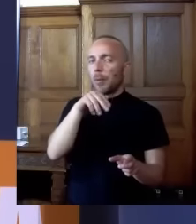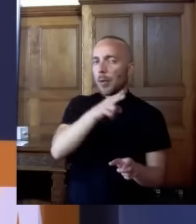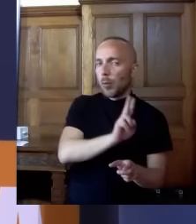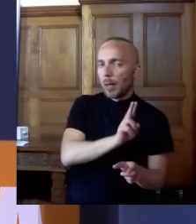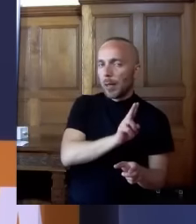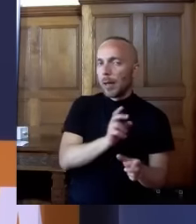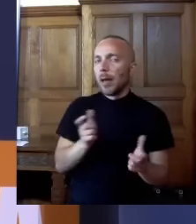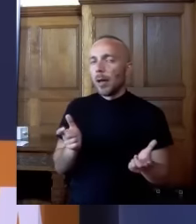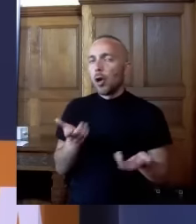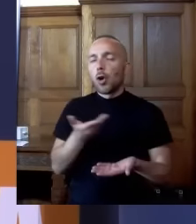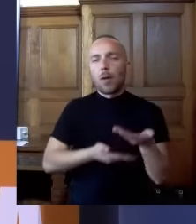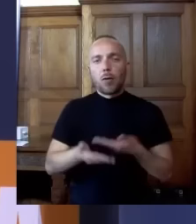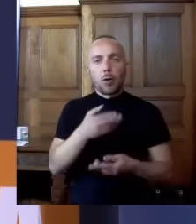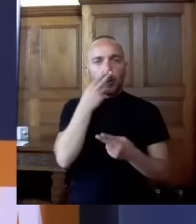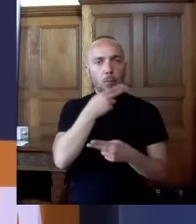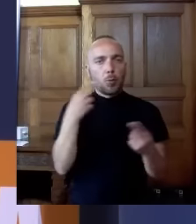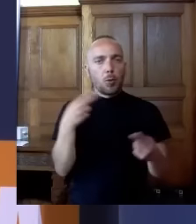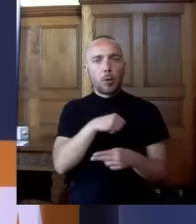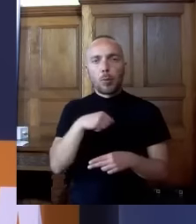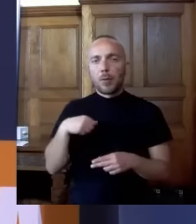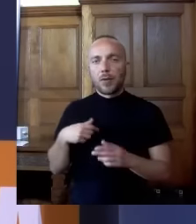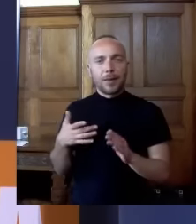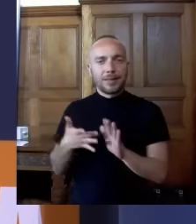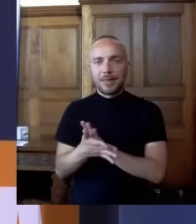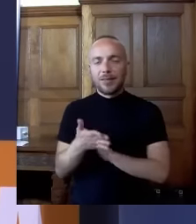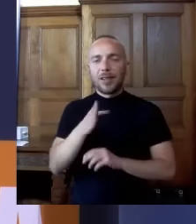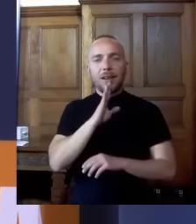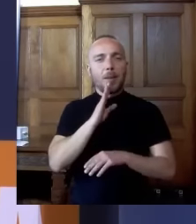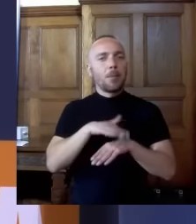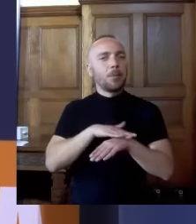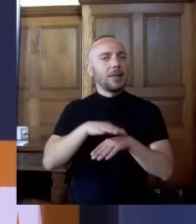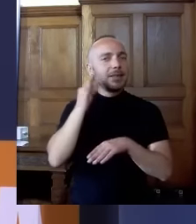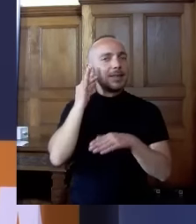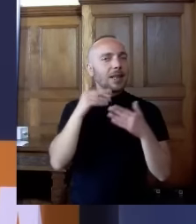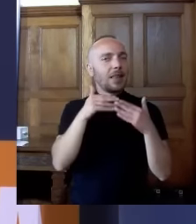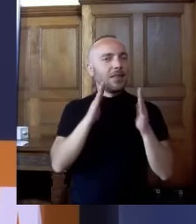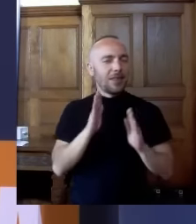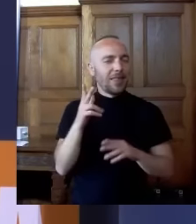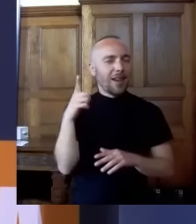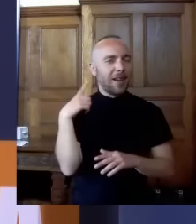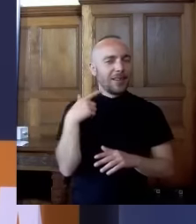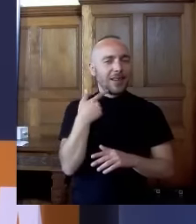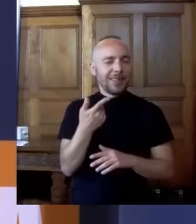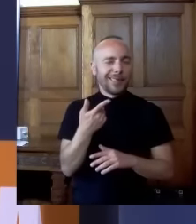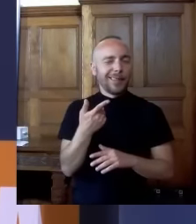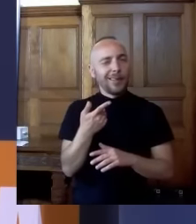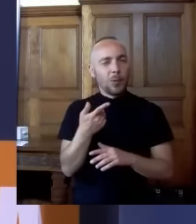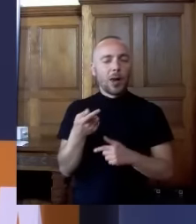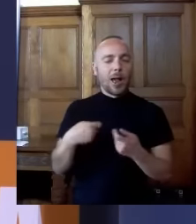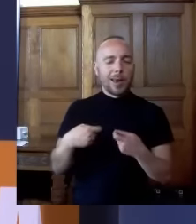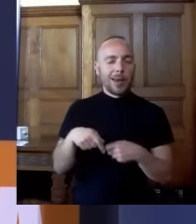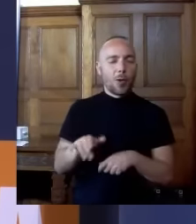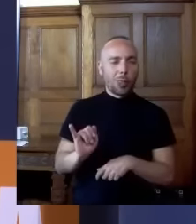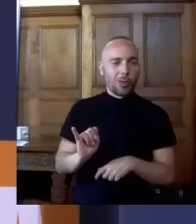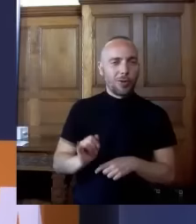Vasco colaboración público-privada significa como decía la ministra de vivienda ayer que aquí hay negocio Eso significa